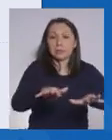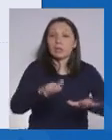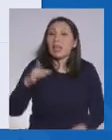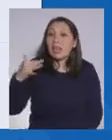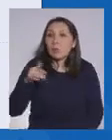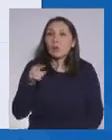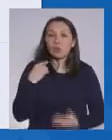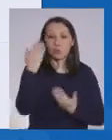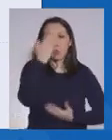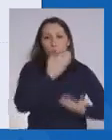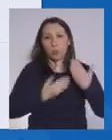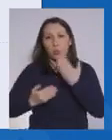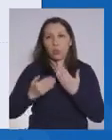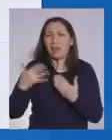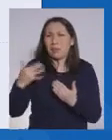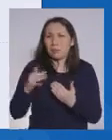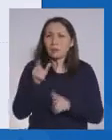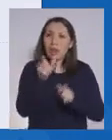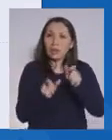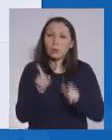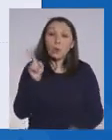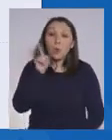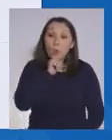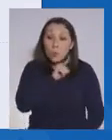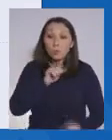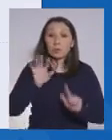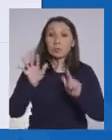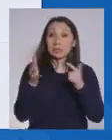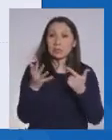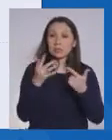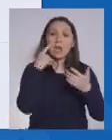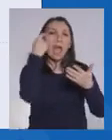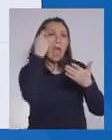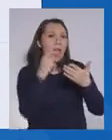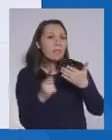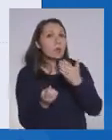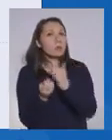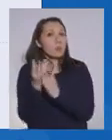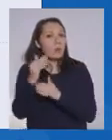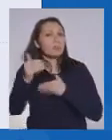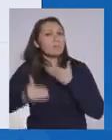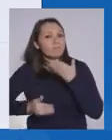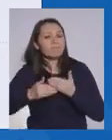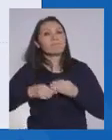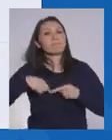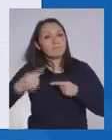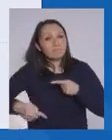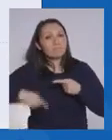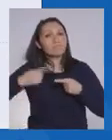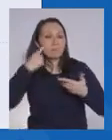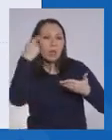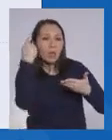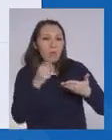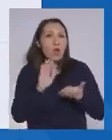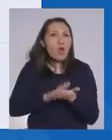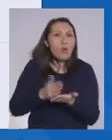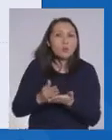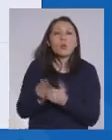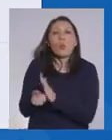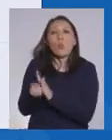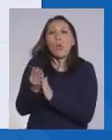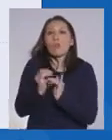ministro el autocuidado de las personas y finalmente evaluar y actualizar todas estas medidas tienen que irse evaluando periódicamente y las